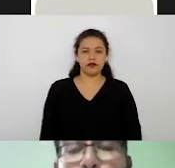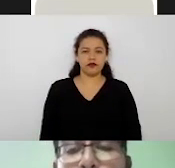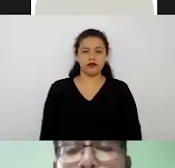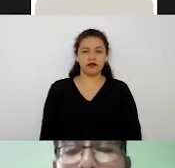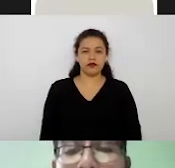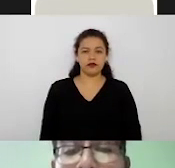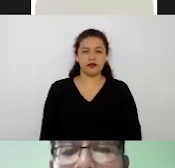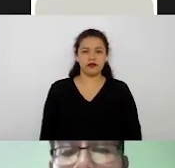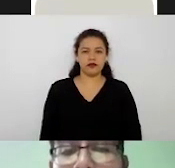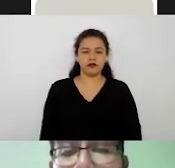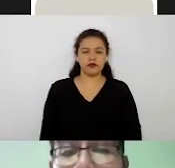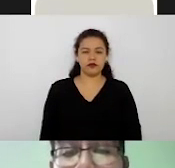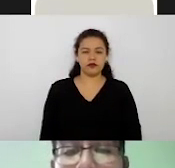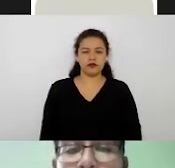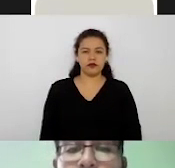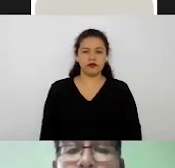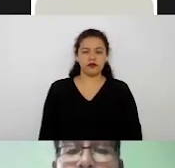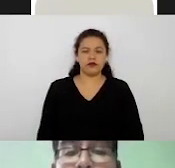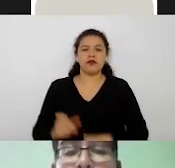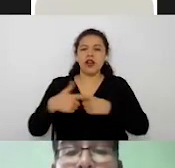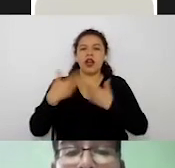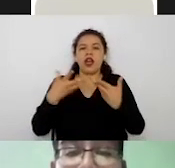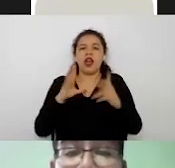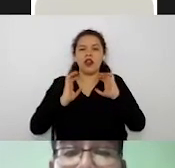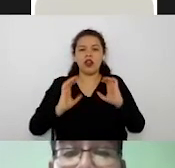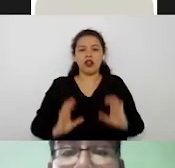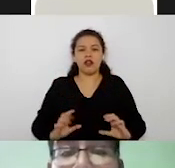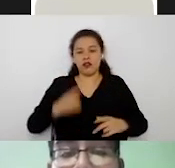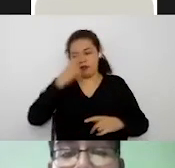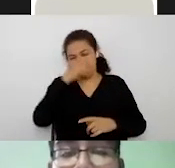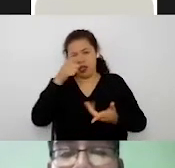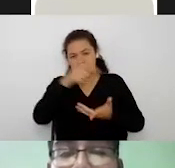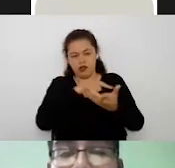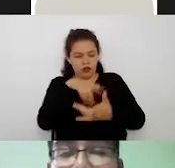algún fluido corporal que haya salido, que se vea